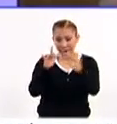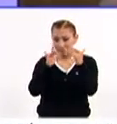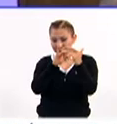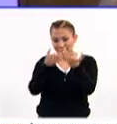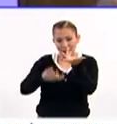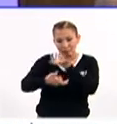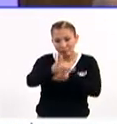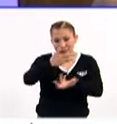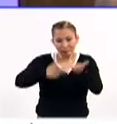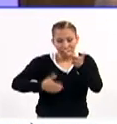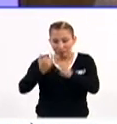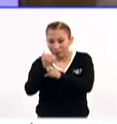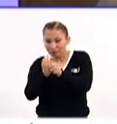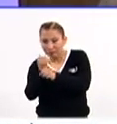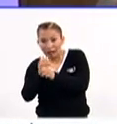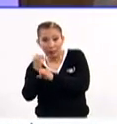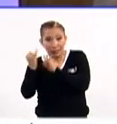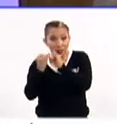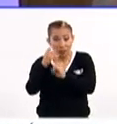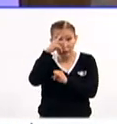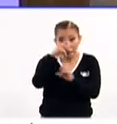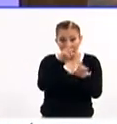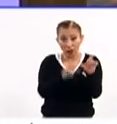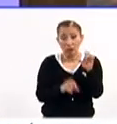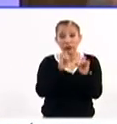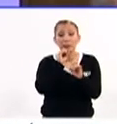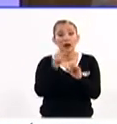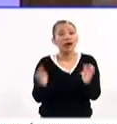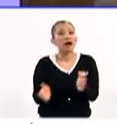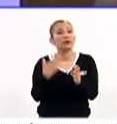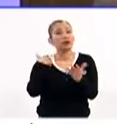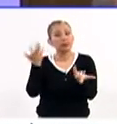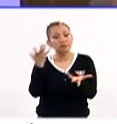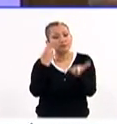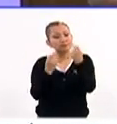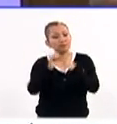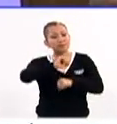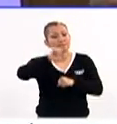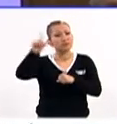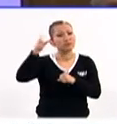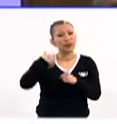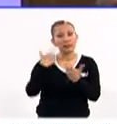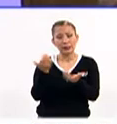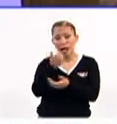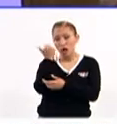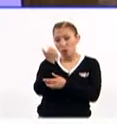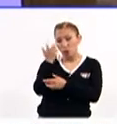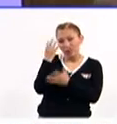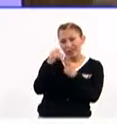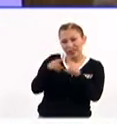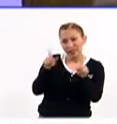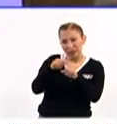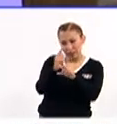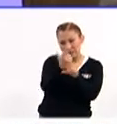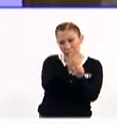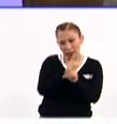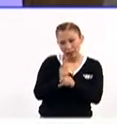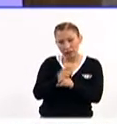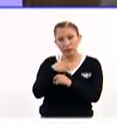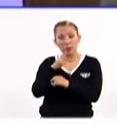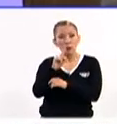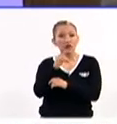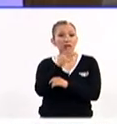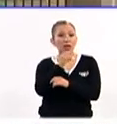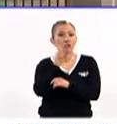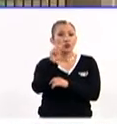de intercambio académico nacional e internacional. Además, impulsa la formación de profesionistas y estudiantes de diversas licenciaturas y